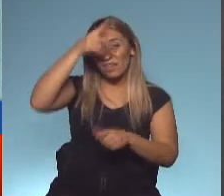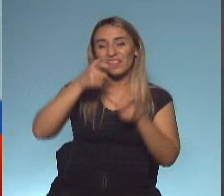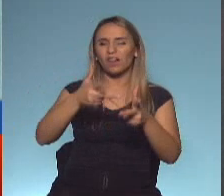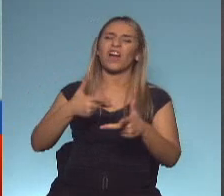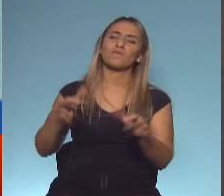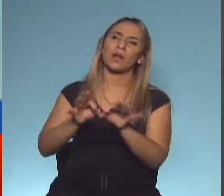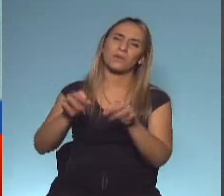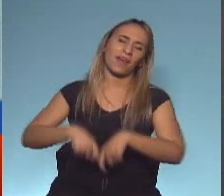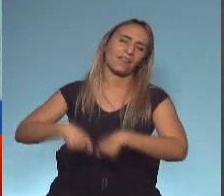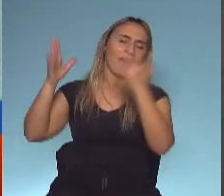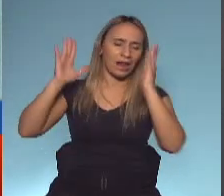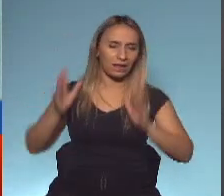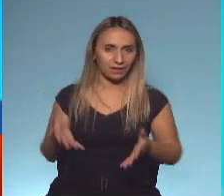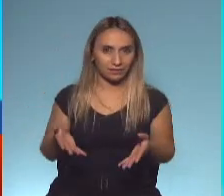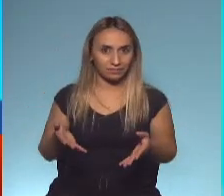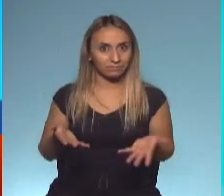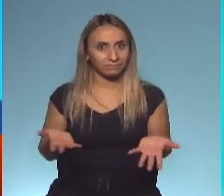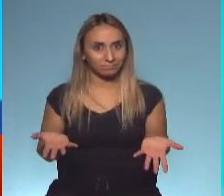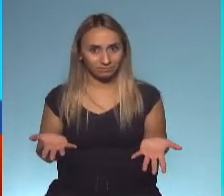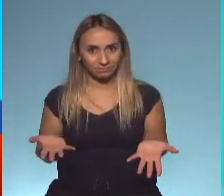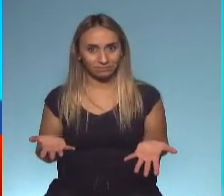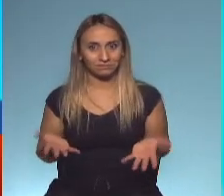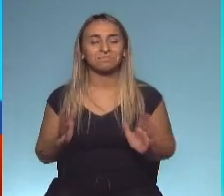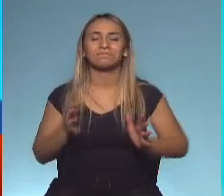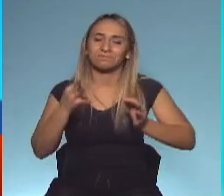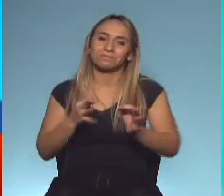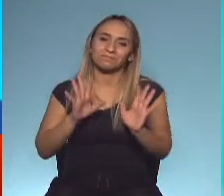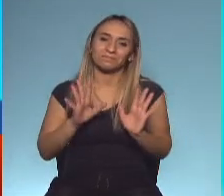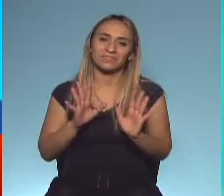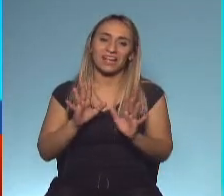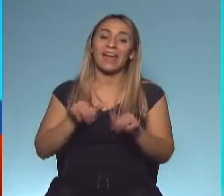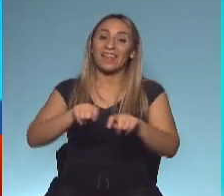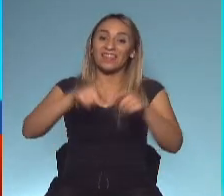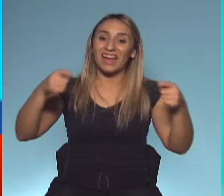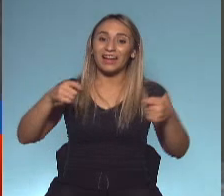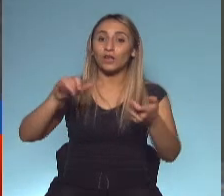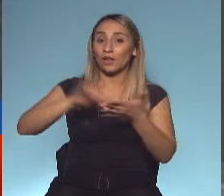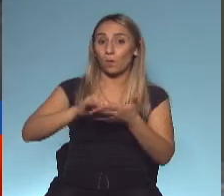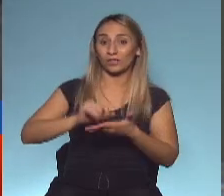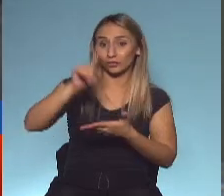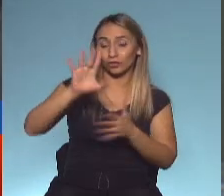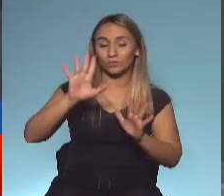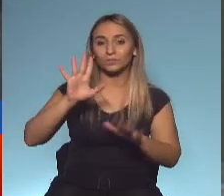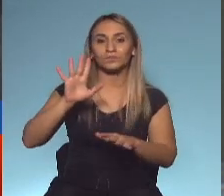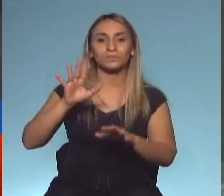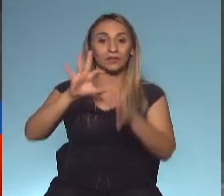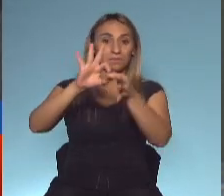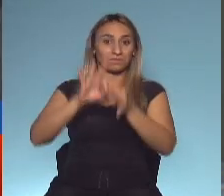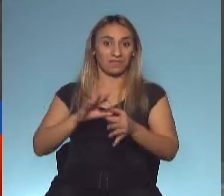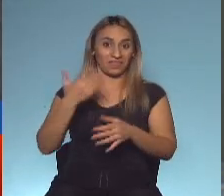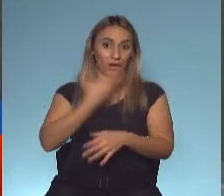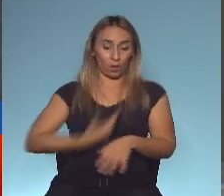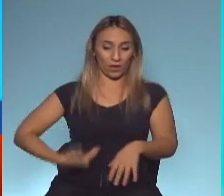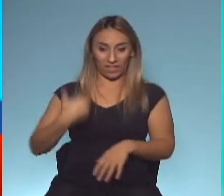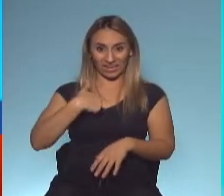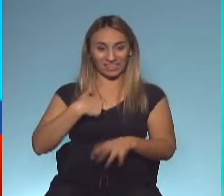haber dado. Sí. ¿Sabés qué? Podemos decir que el New York Times no depende del gobierno argentino. Podemos decir que está